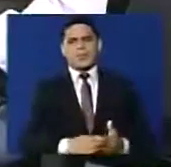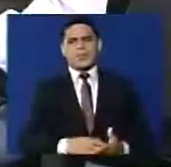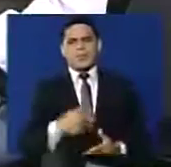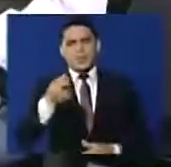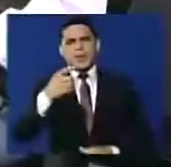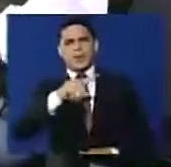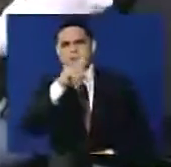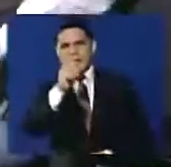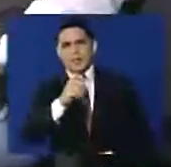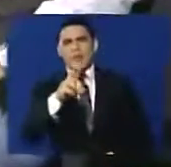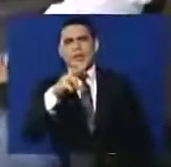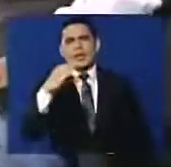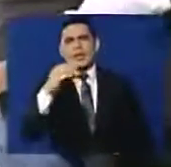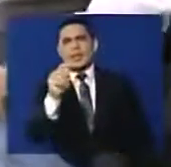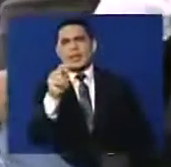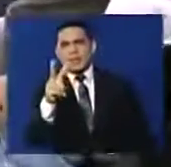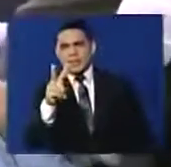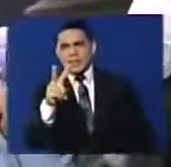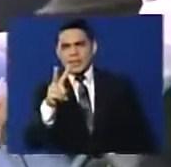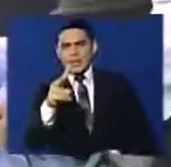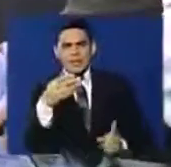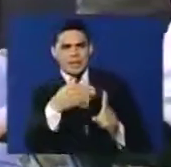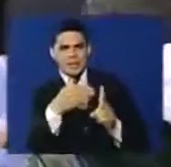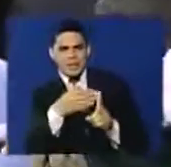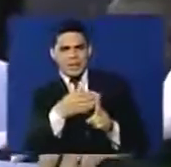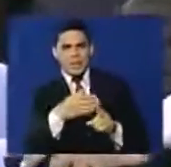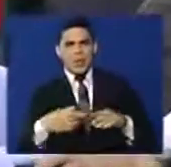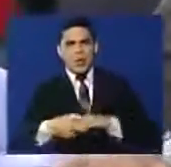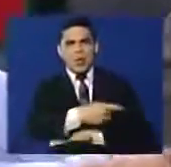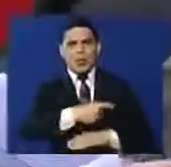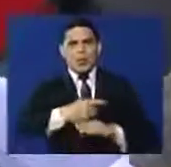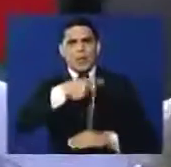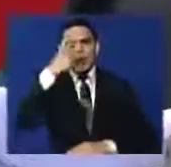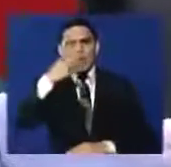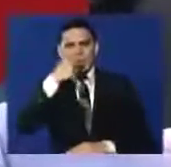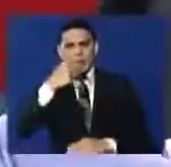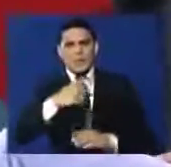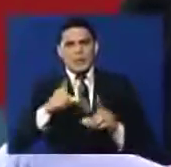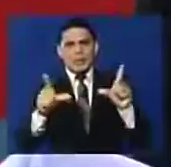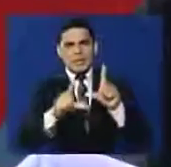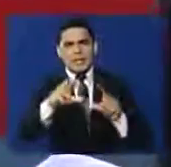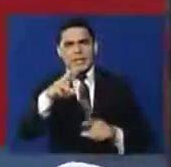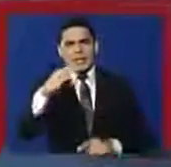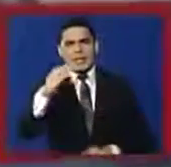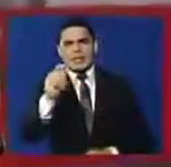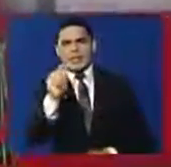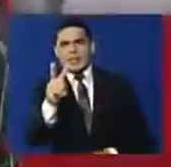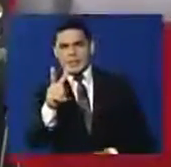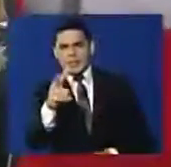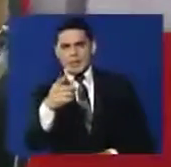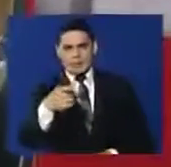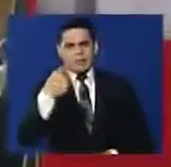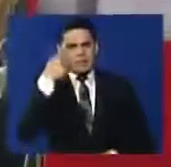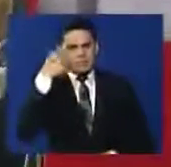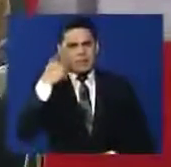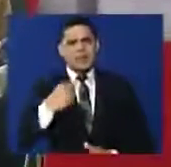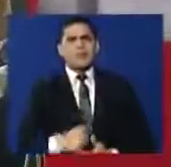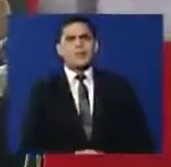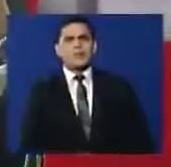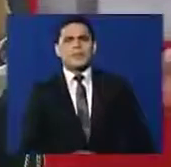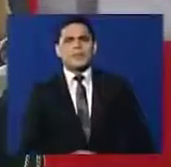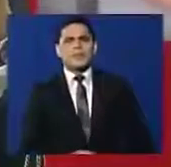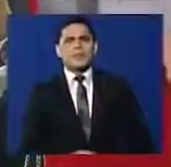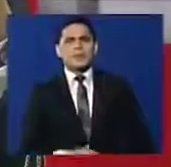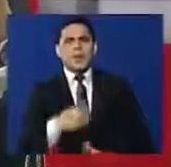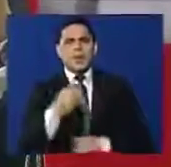Caracas Televisión se enfrenta al gobierno políticamente, porque fue un enfrentamiento político, y básicamente...